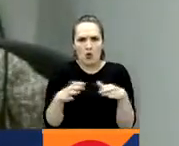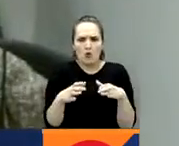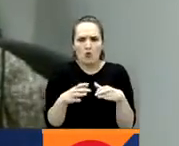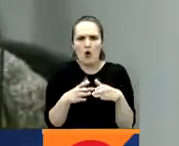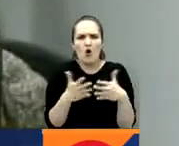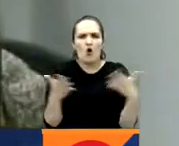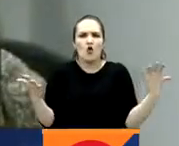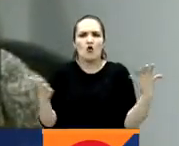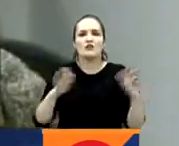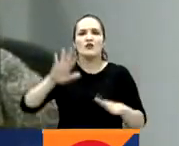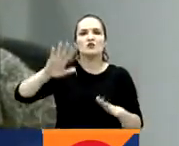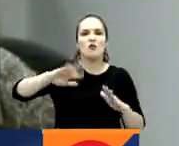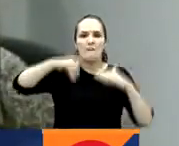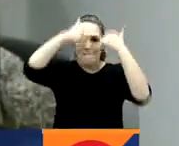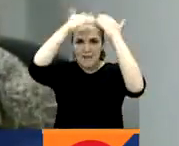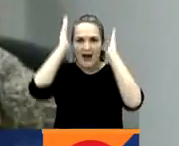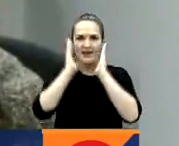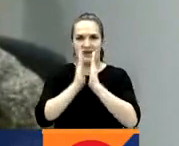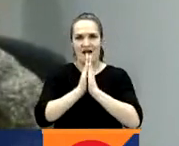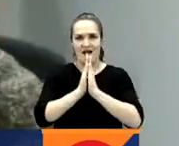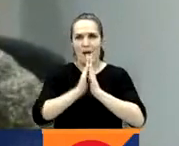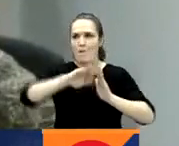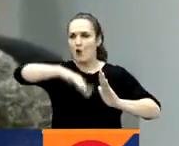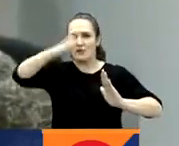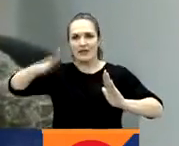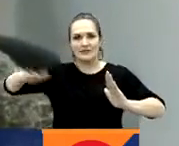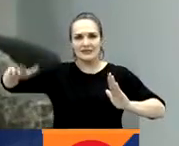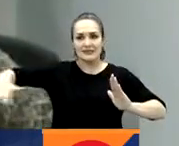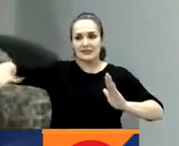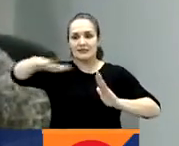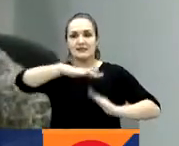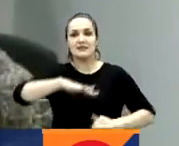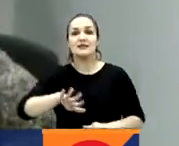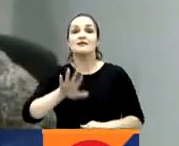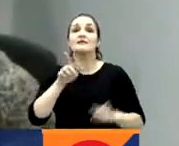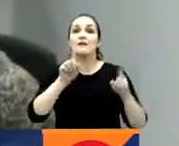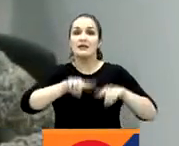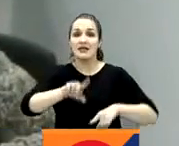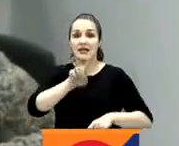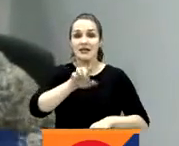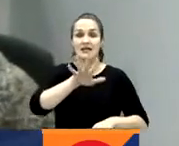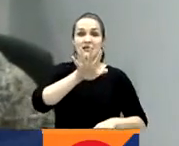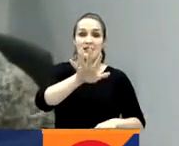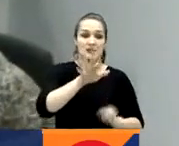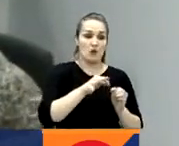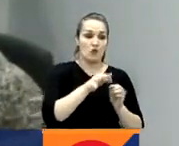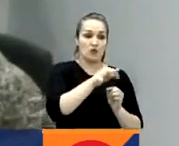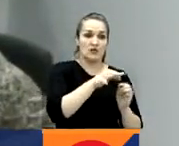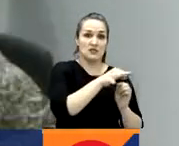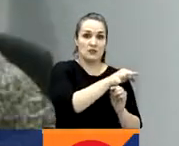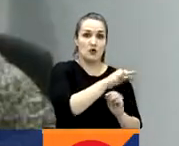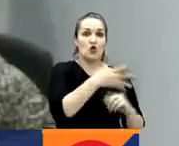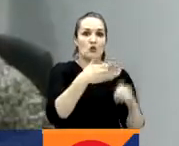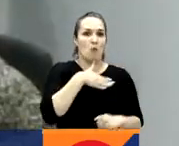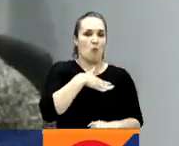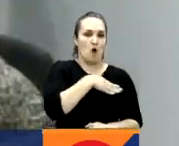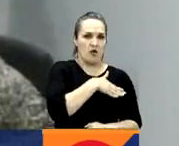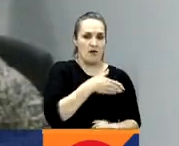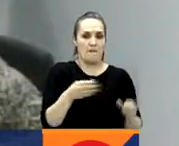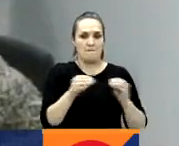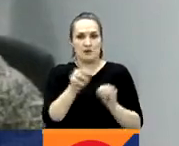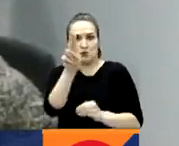de los Montes de María. 15 municipios, 7 de ellos en Bolívar, 8 en Sucre, para que cada uno de los Montes